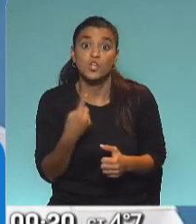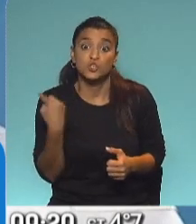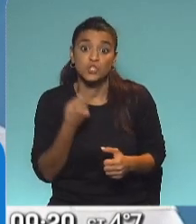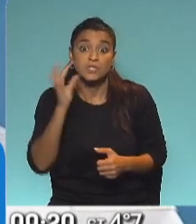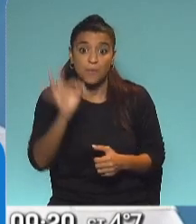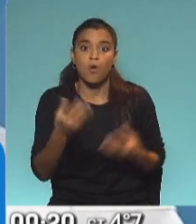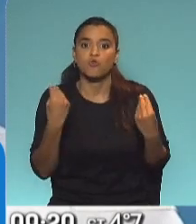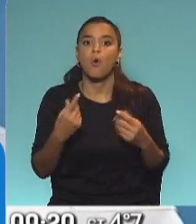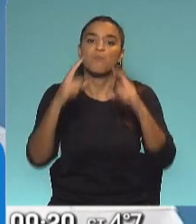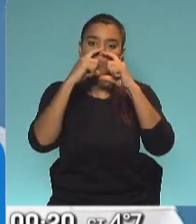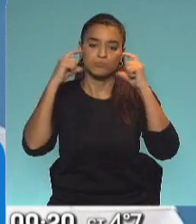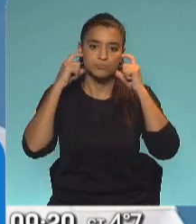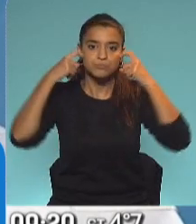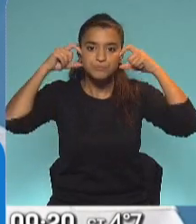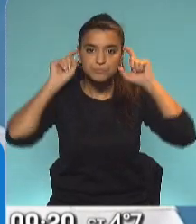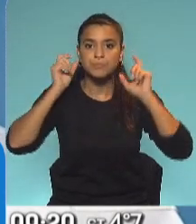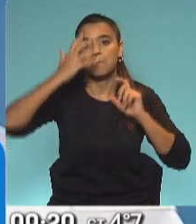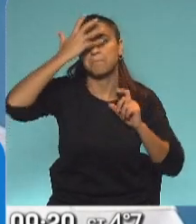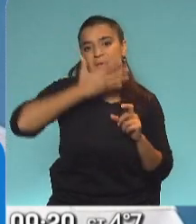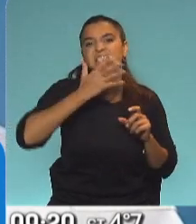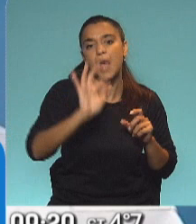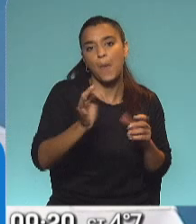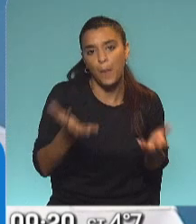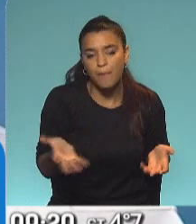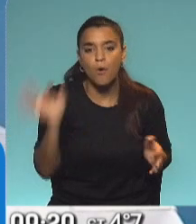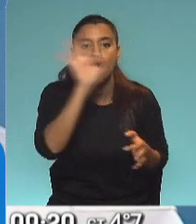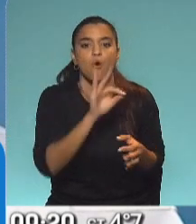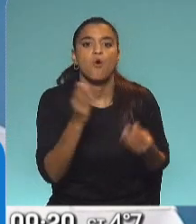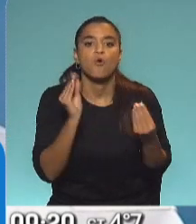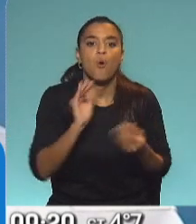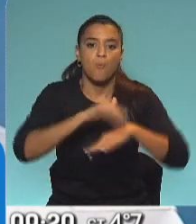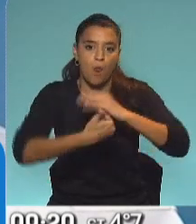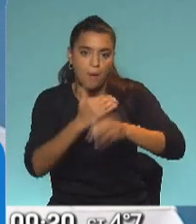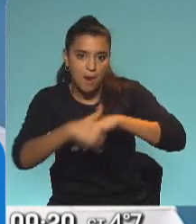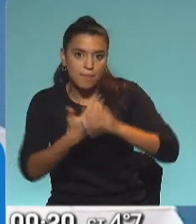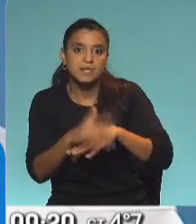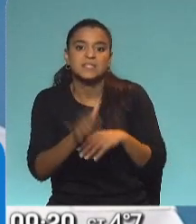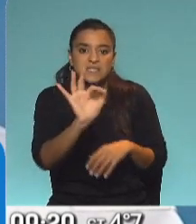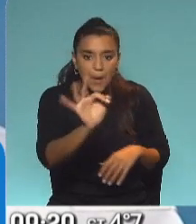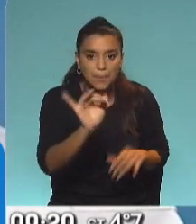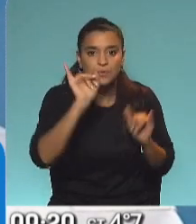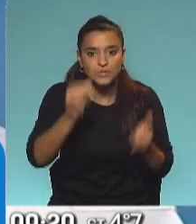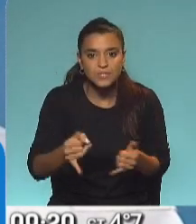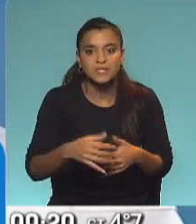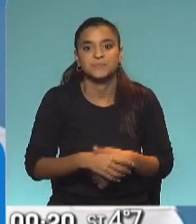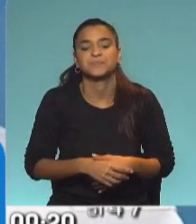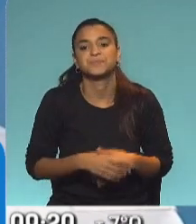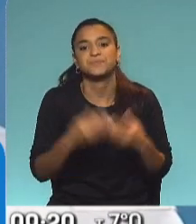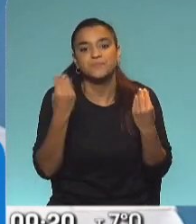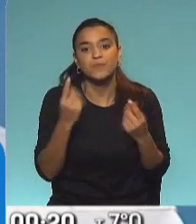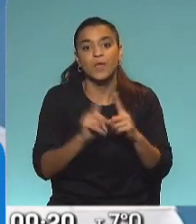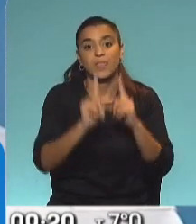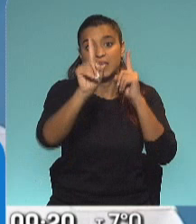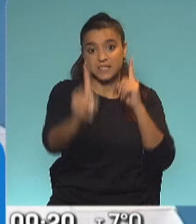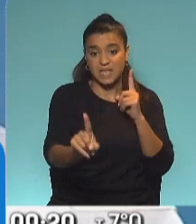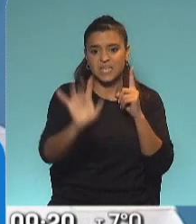cómo ponernos un barbijo, una mascarilla, sabemos cómo nos tenemos que lavar las manos, sabemos cuál es la